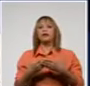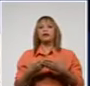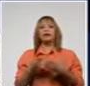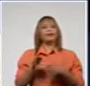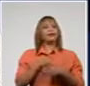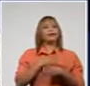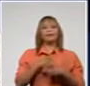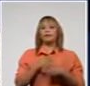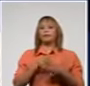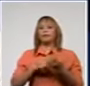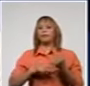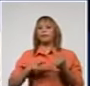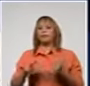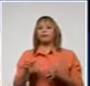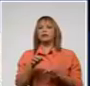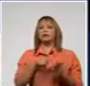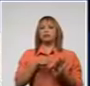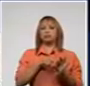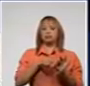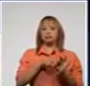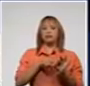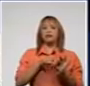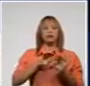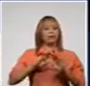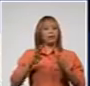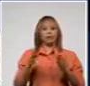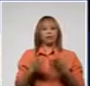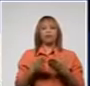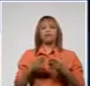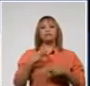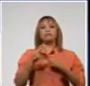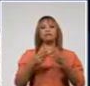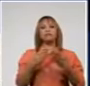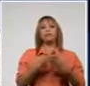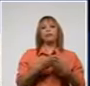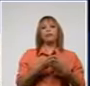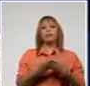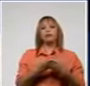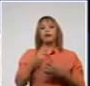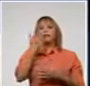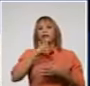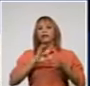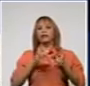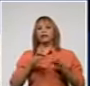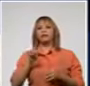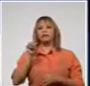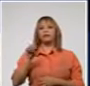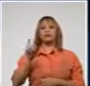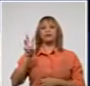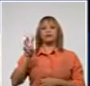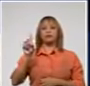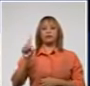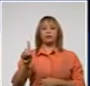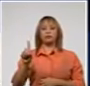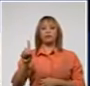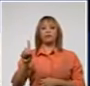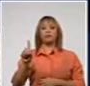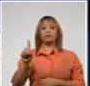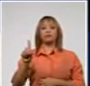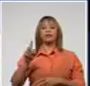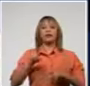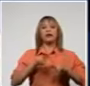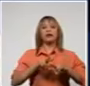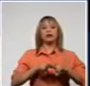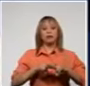y el municipio especial Isla de la Juventud, de Artemisa 131, de La Habana, como